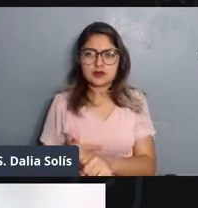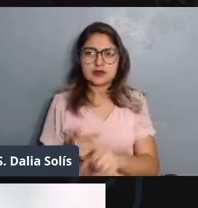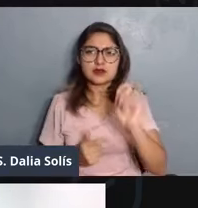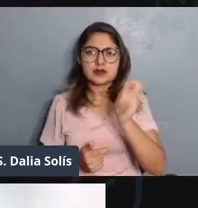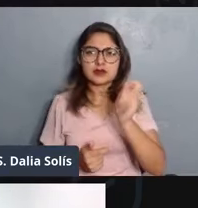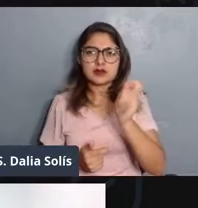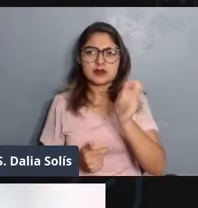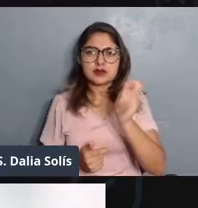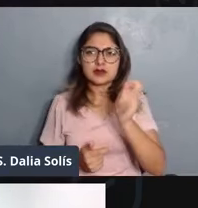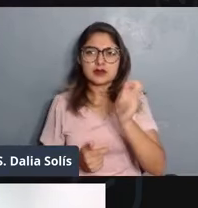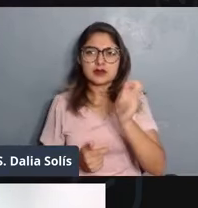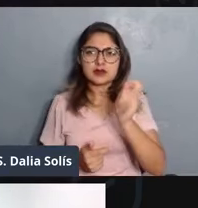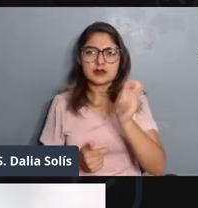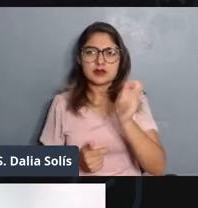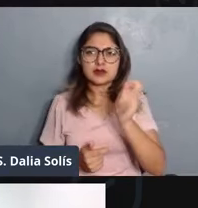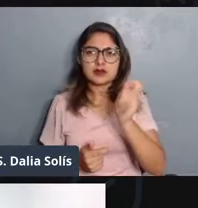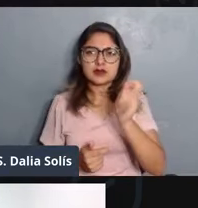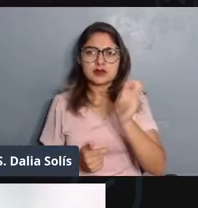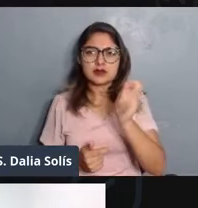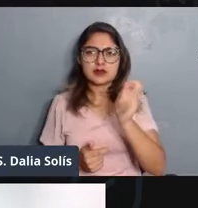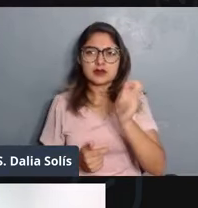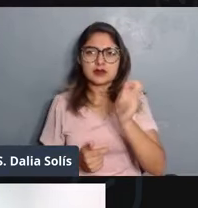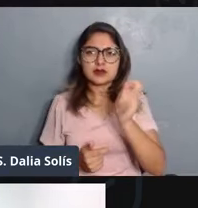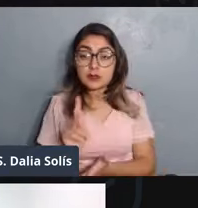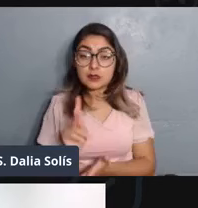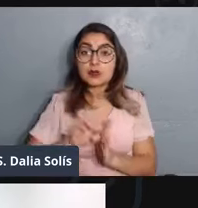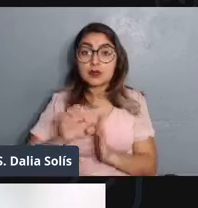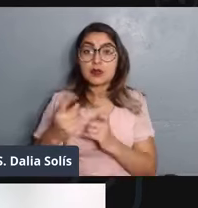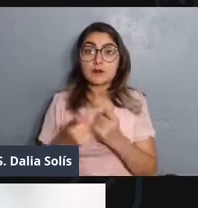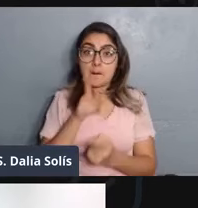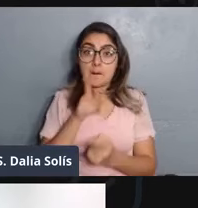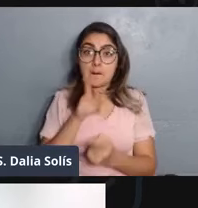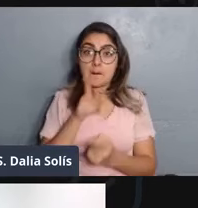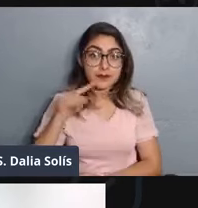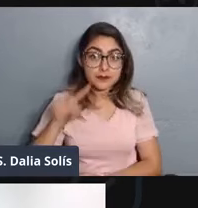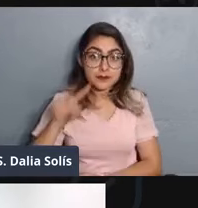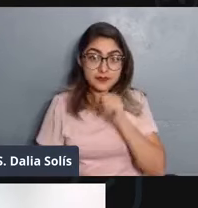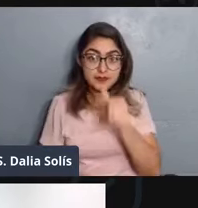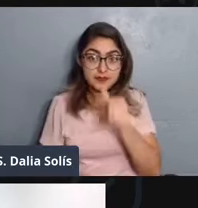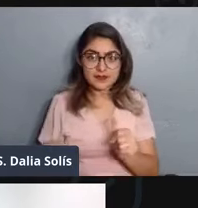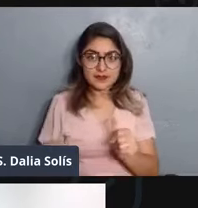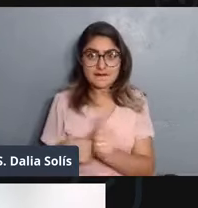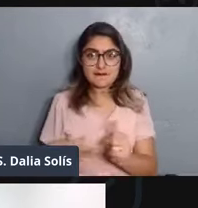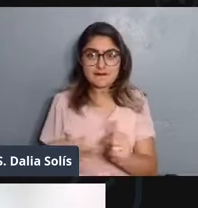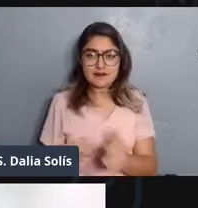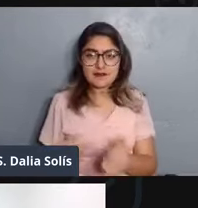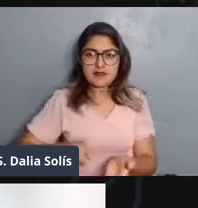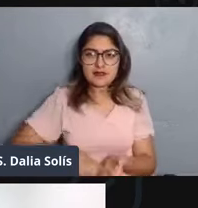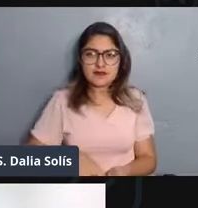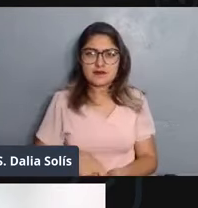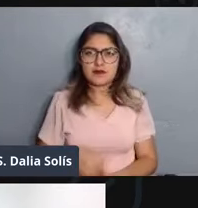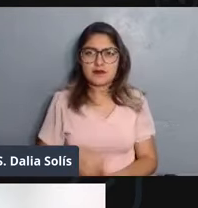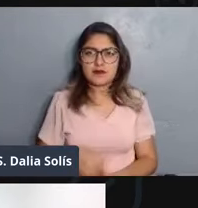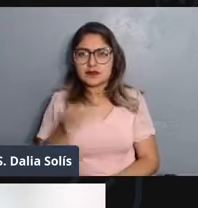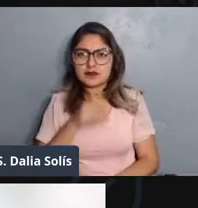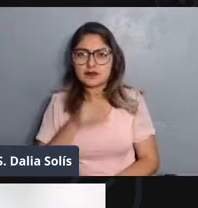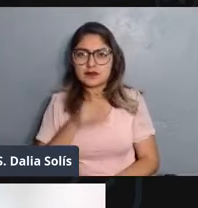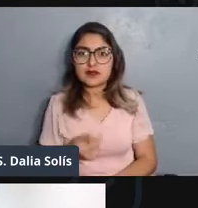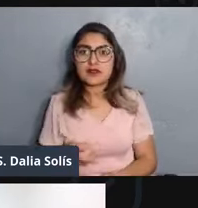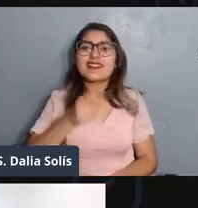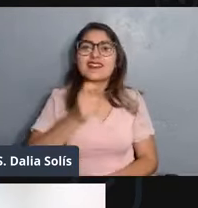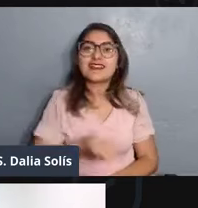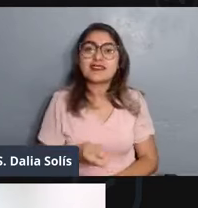completo oscurantismo, tapado, y además que también las personas, luego con el propio lenguaje, con